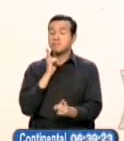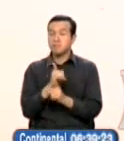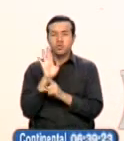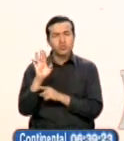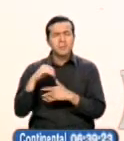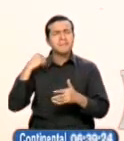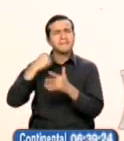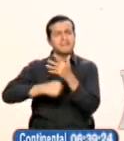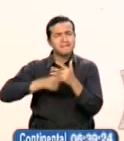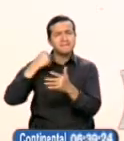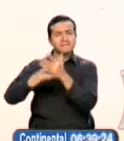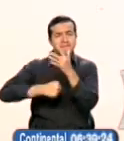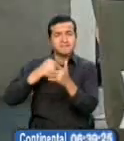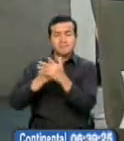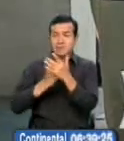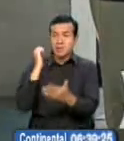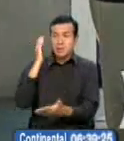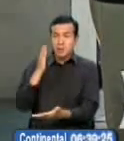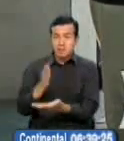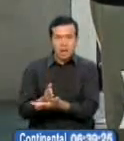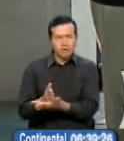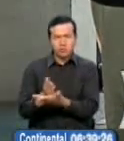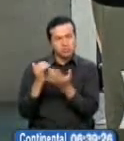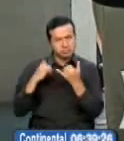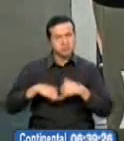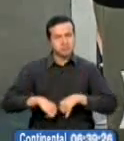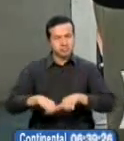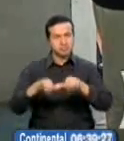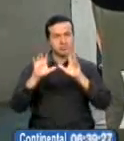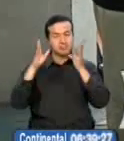luchó no pueden morir.